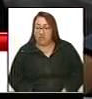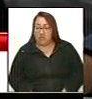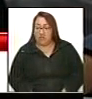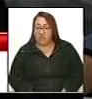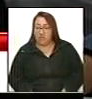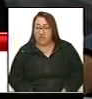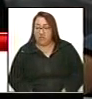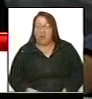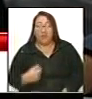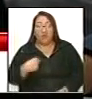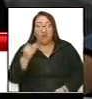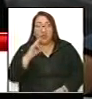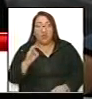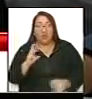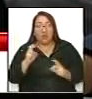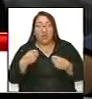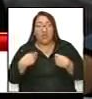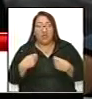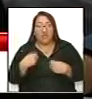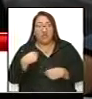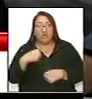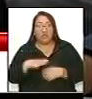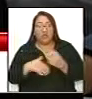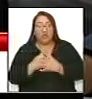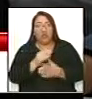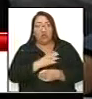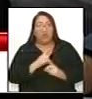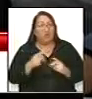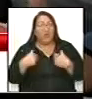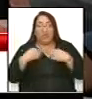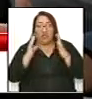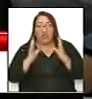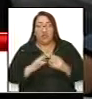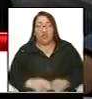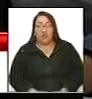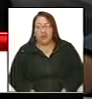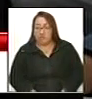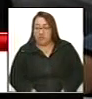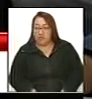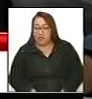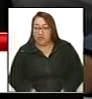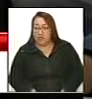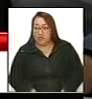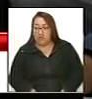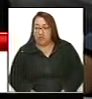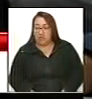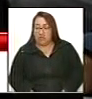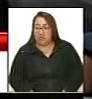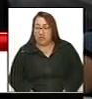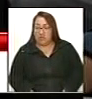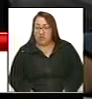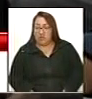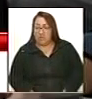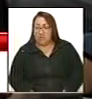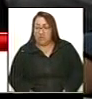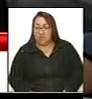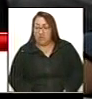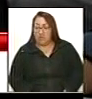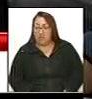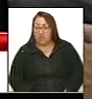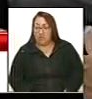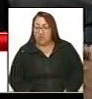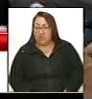gastos sociales que el Estado lamentablemente no atiende. Entonces no me pueden decir, perdónenme, veo acá